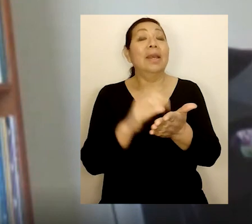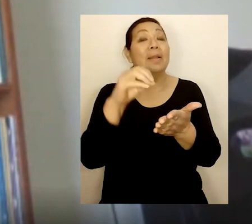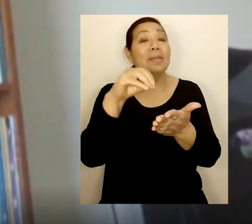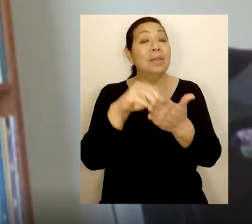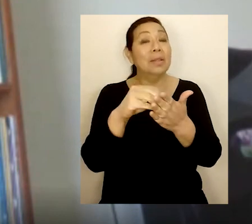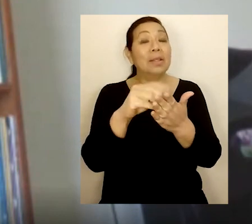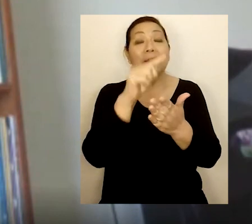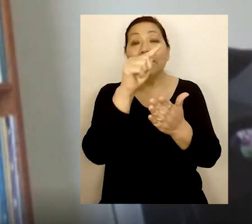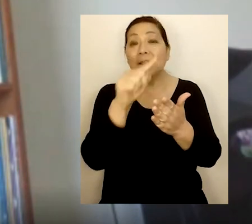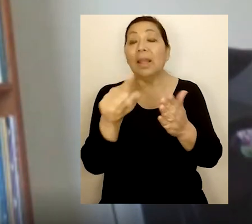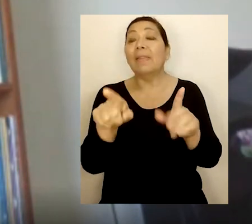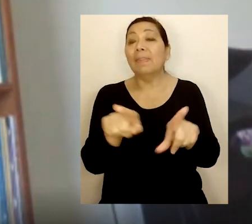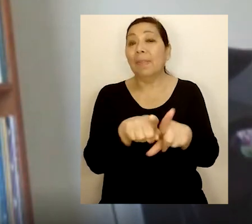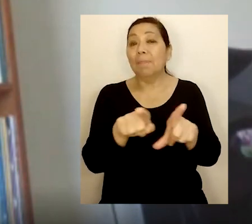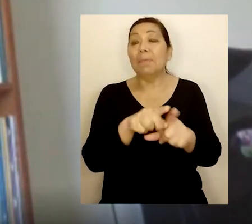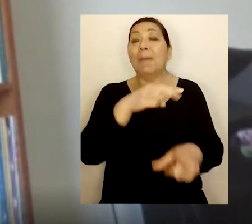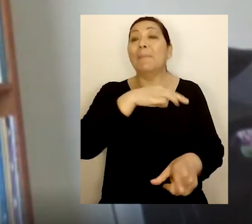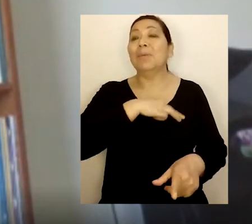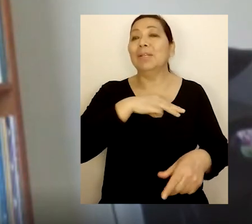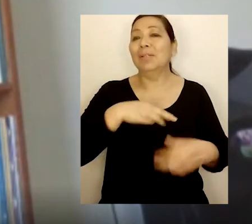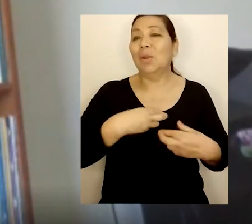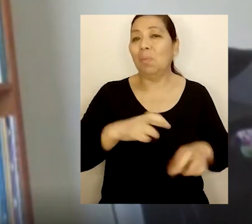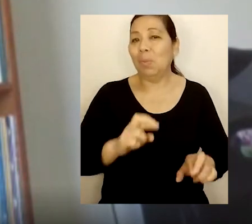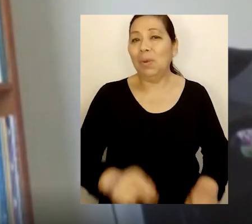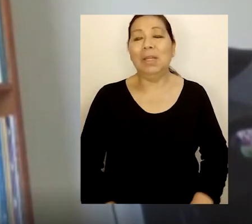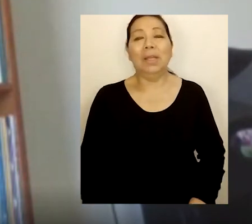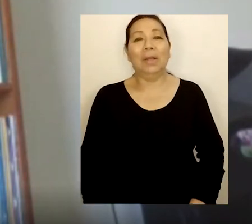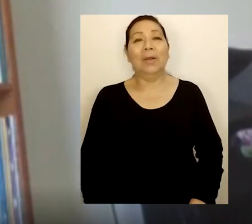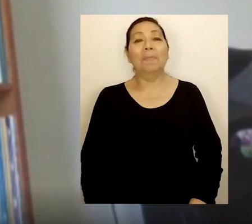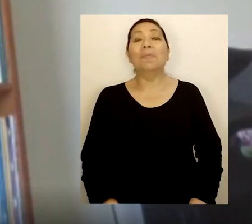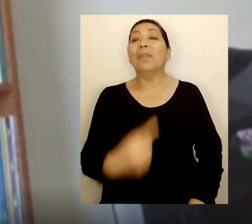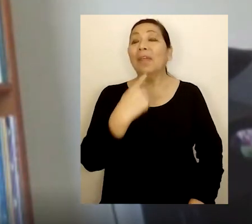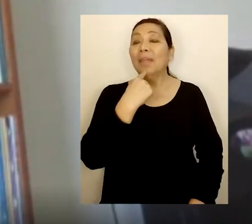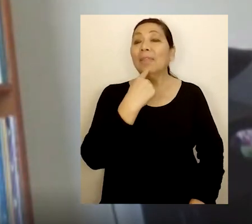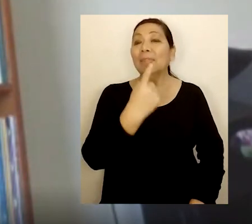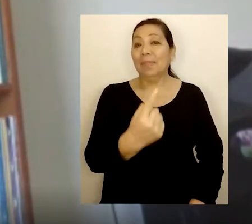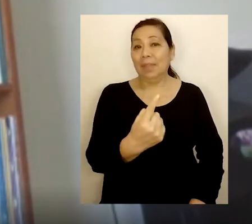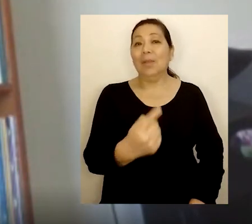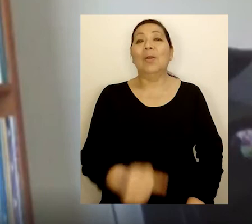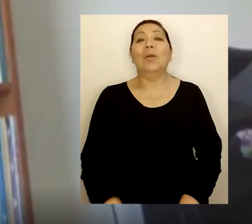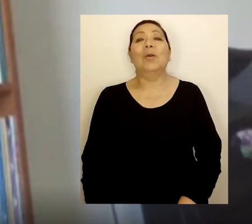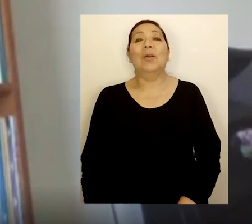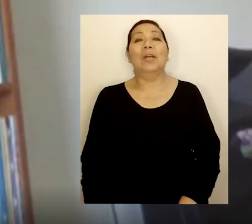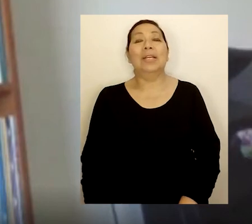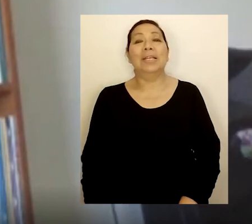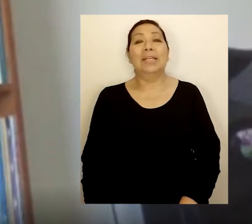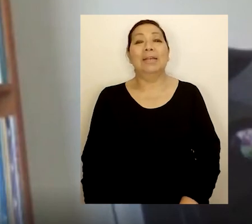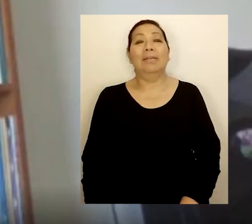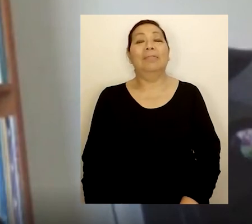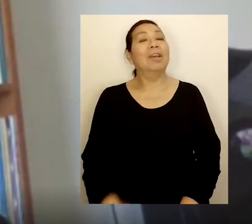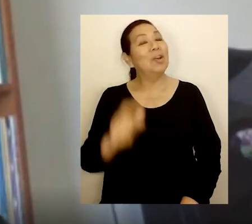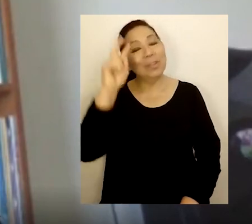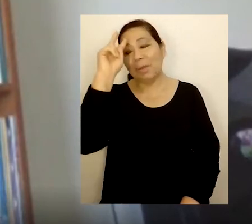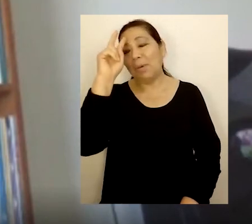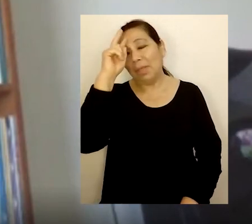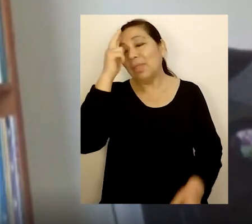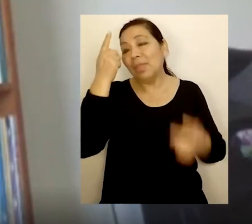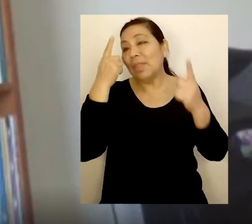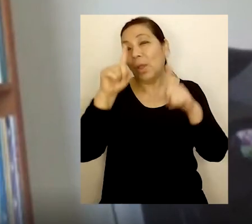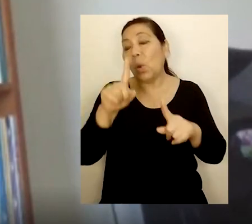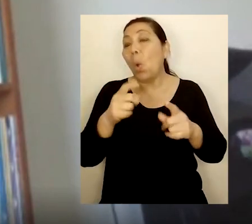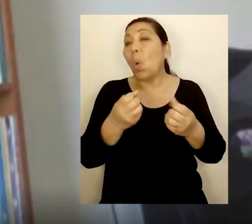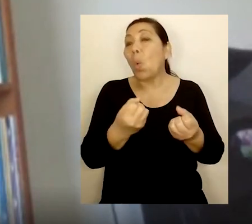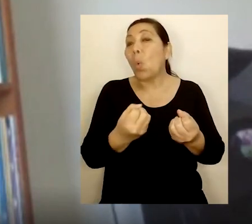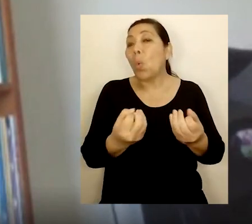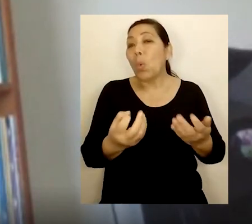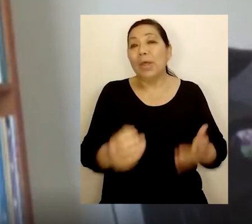planteado recurso de nulidad también ha sido el Ministerio Público. Con eso manifestó que estaba disconforme con el